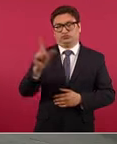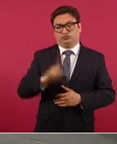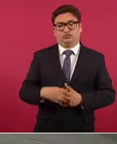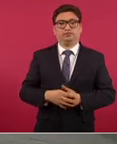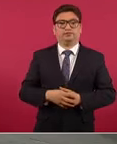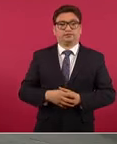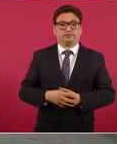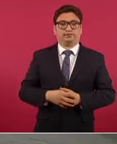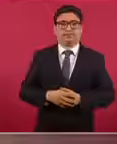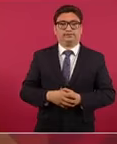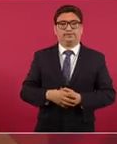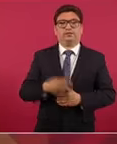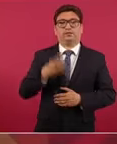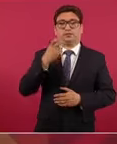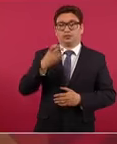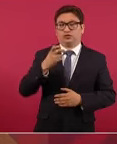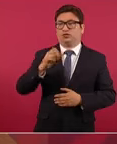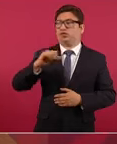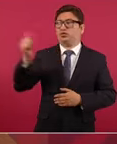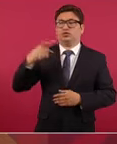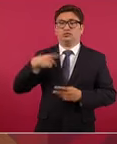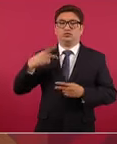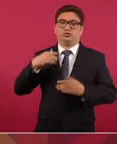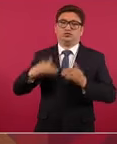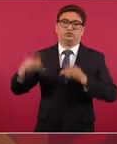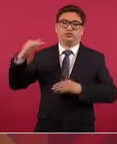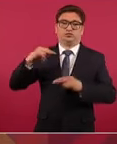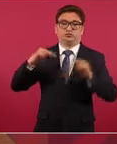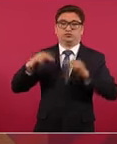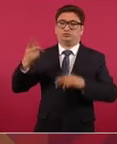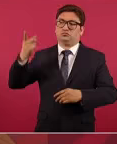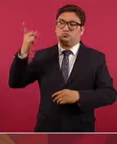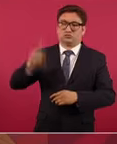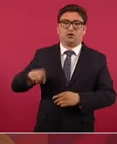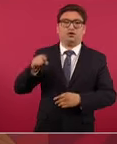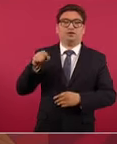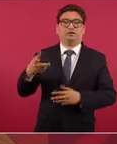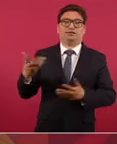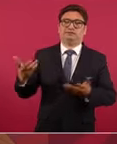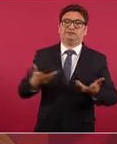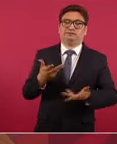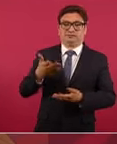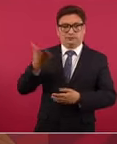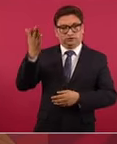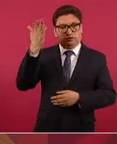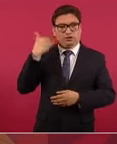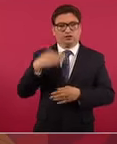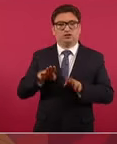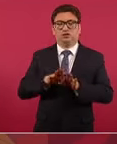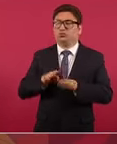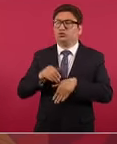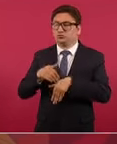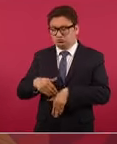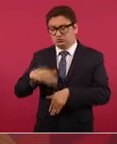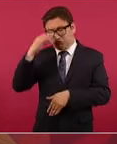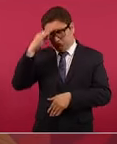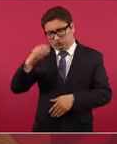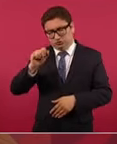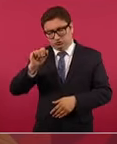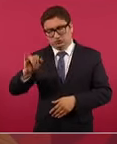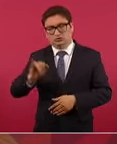pero seguramente se lo ordenaron es como antes era el sí señor